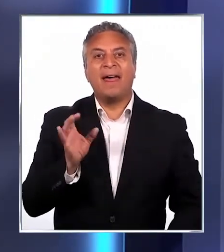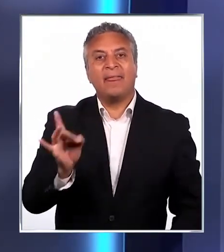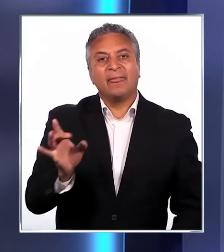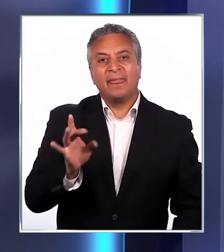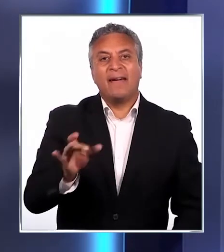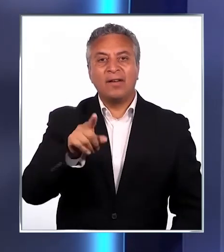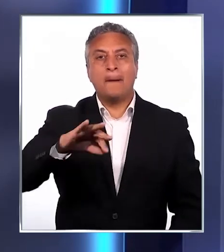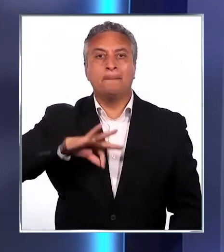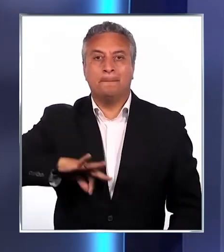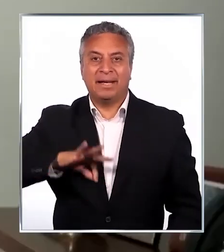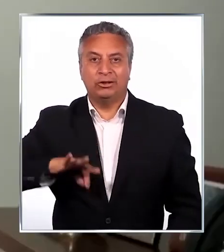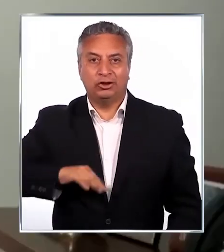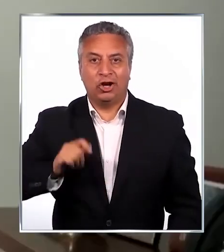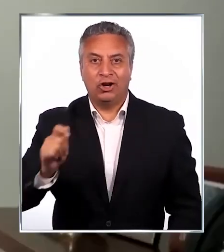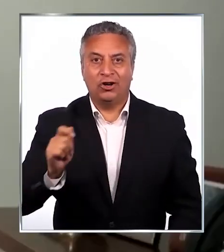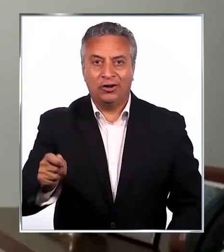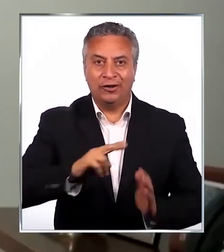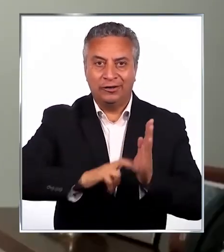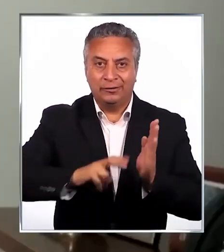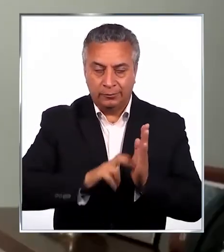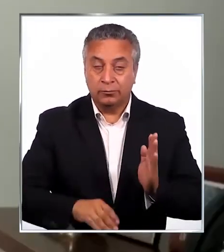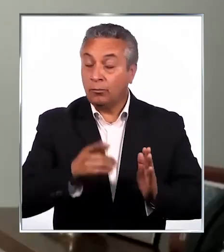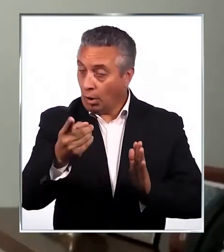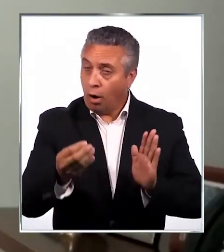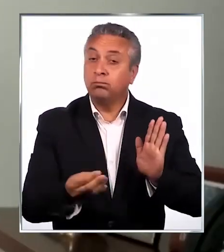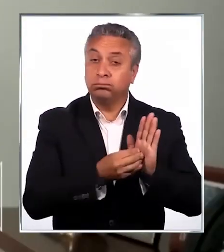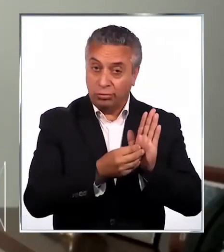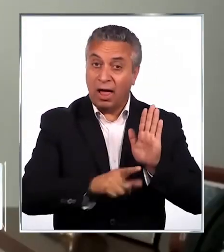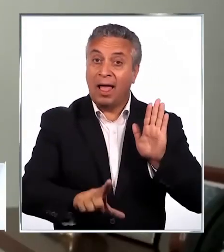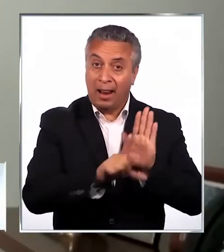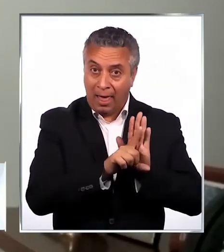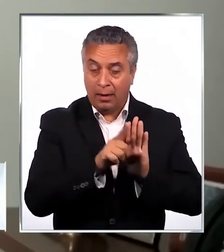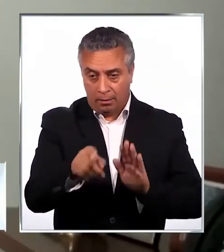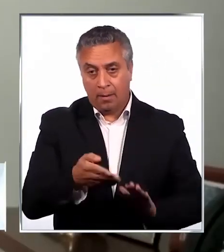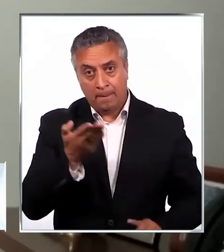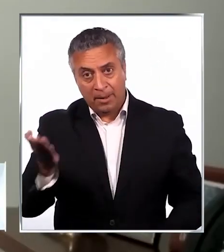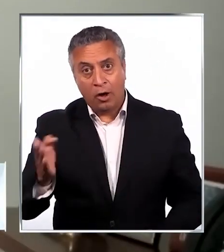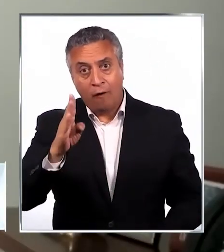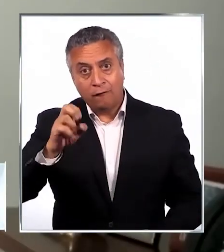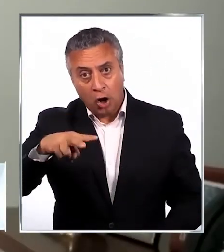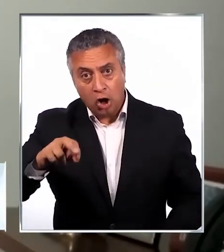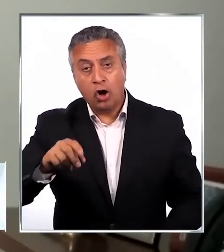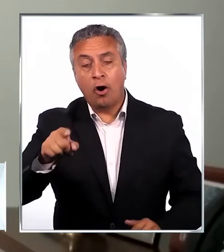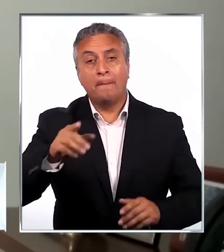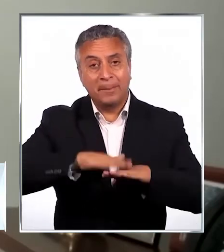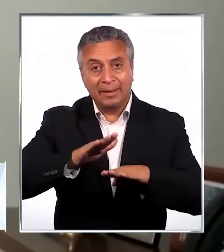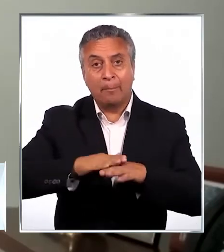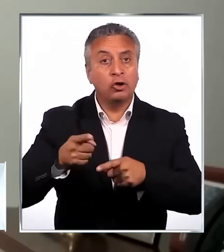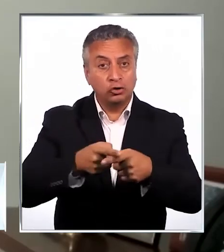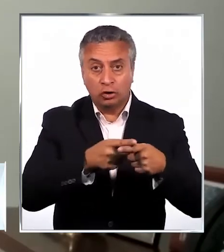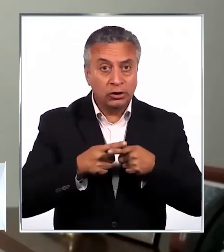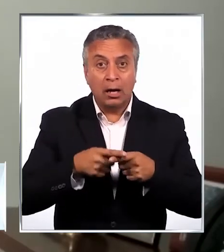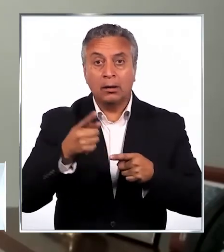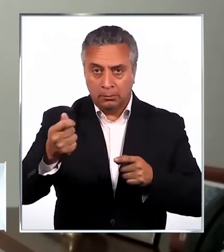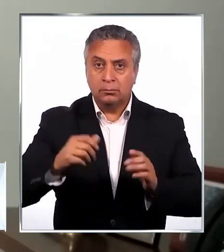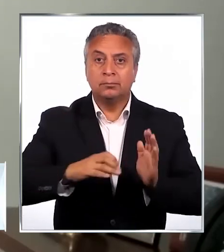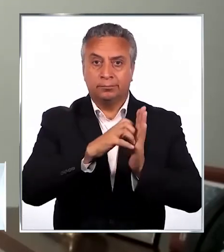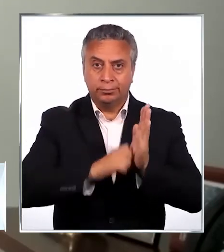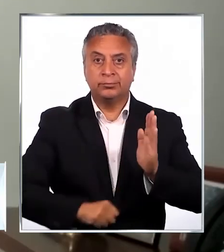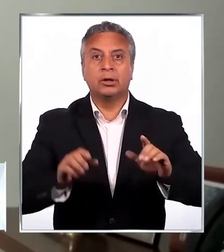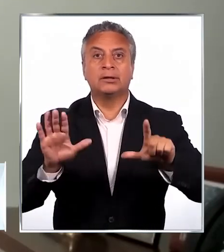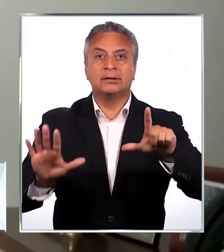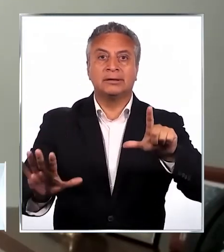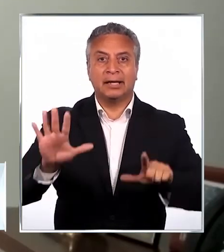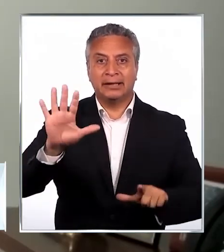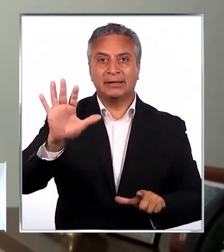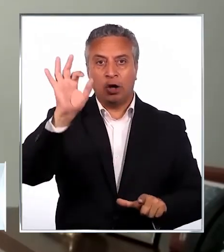pensión alimenticia? Nosotros dejamos establecido en la ley que todo aquel que solicite el bono o el préstamo social de clase media va a tener una retención